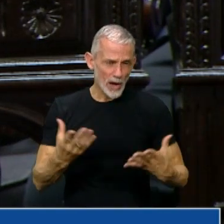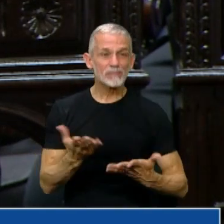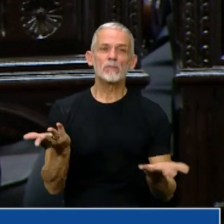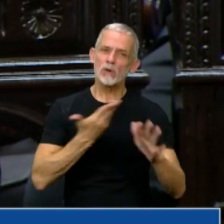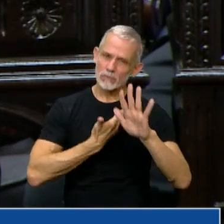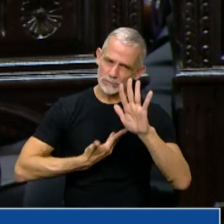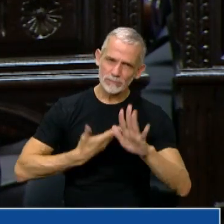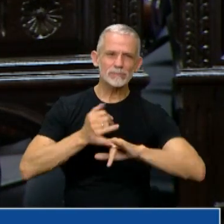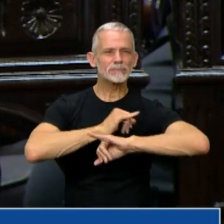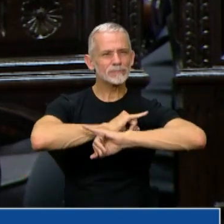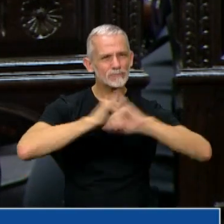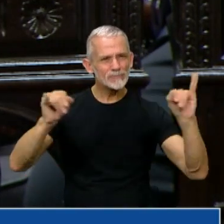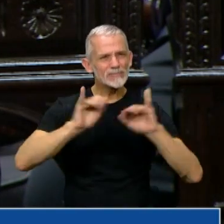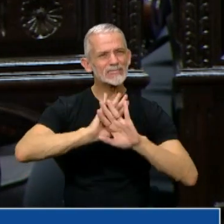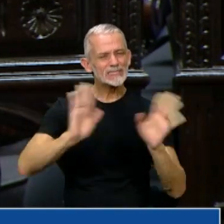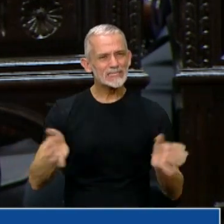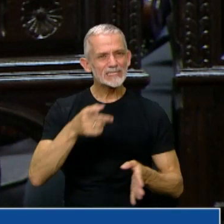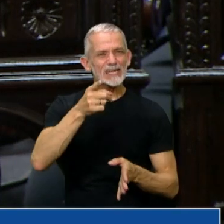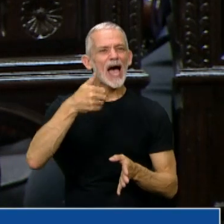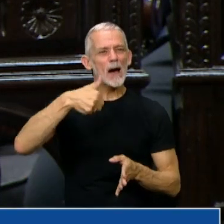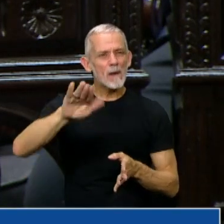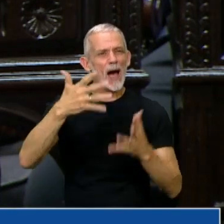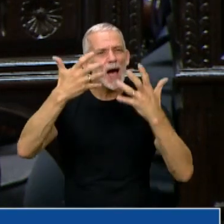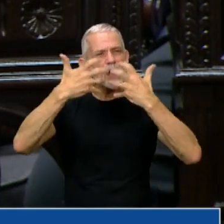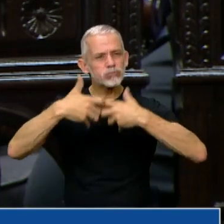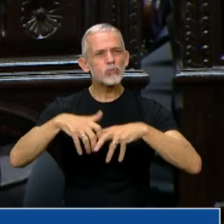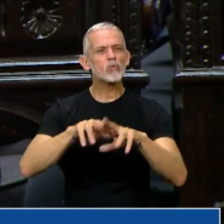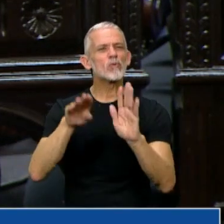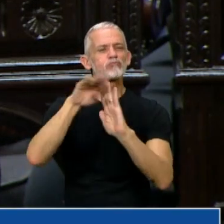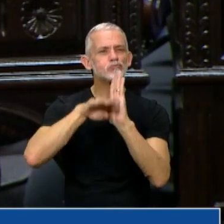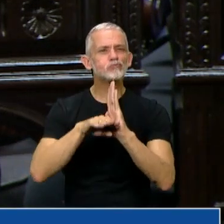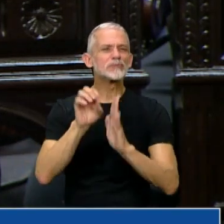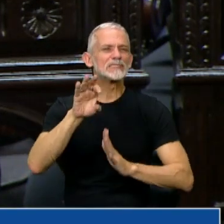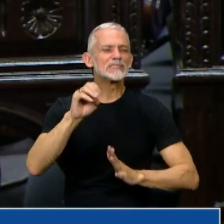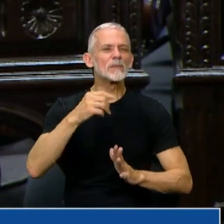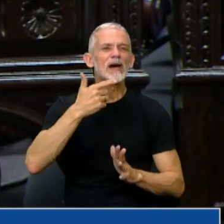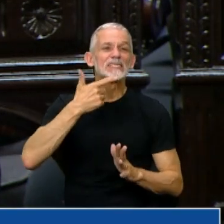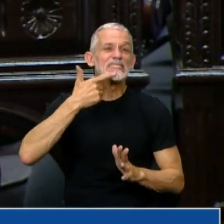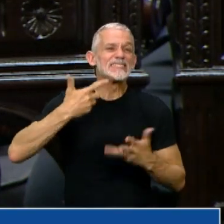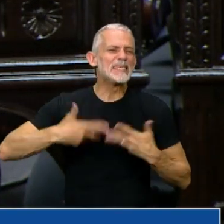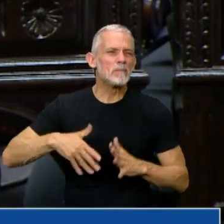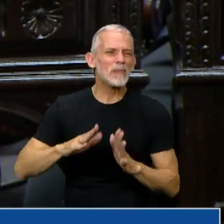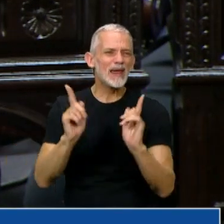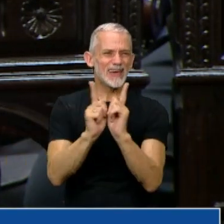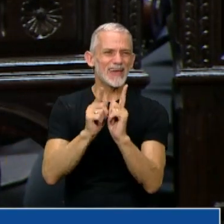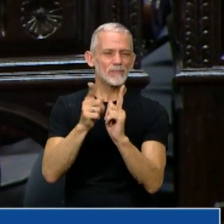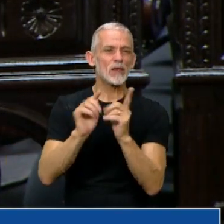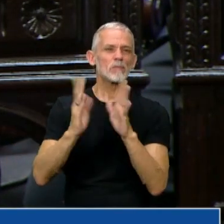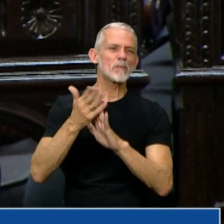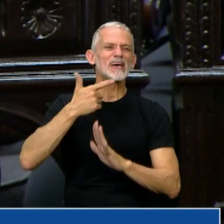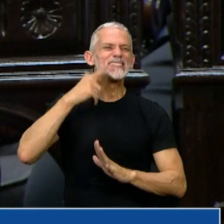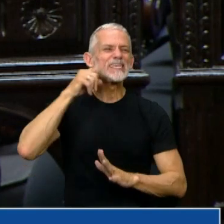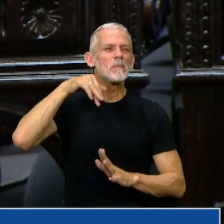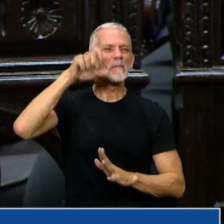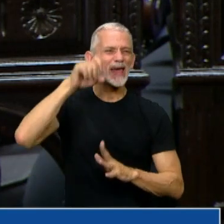gobierno ha anunciado que pone en marcha un régimen llamado SIMPLE, esquemas de